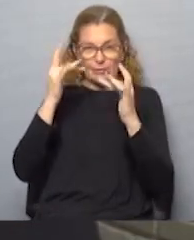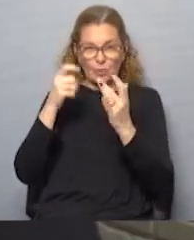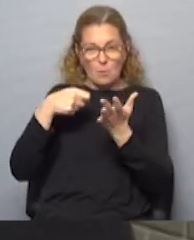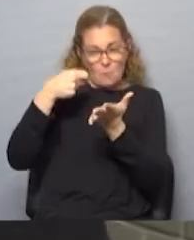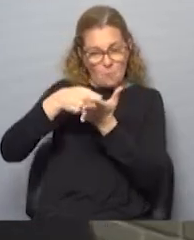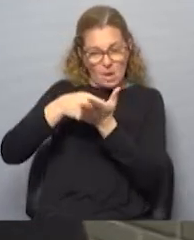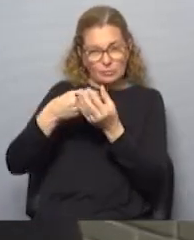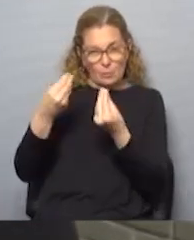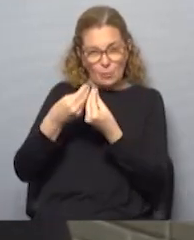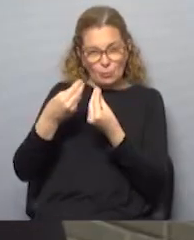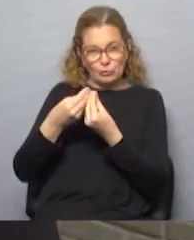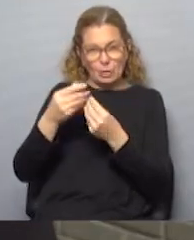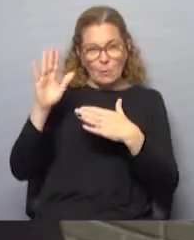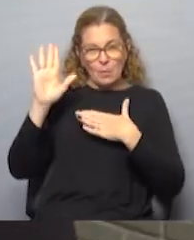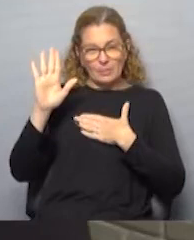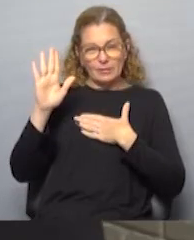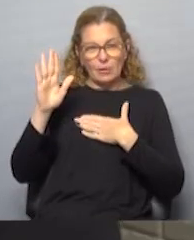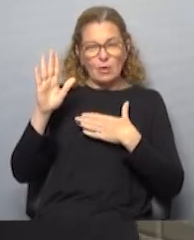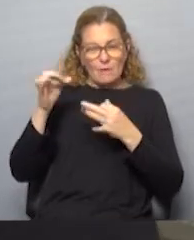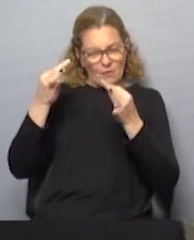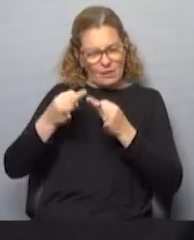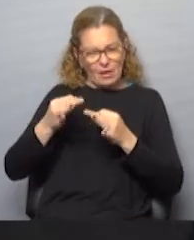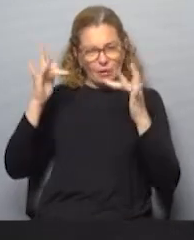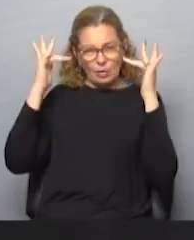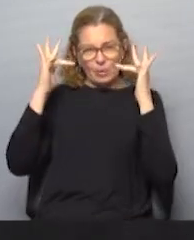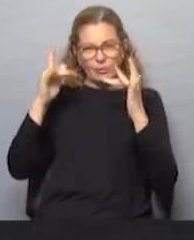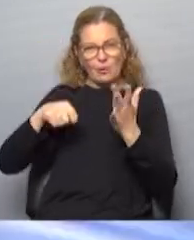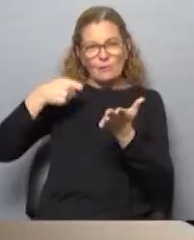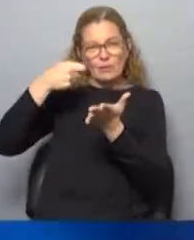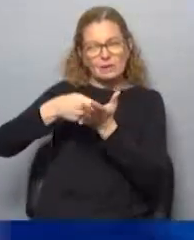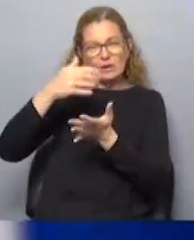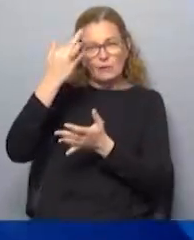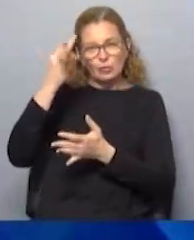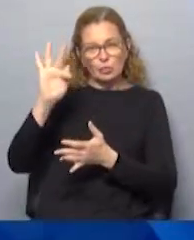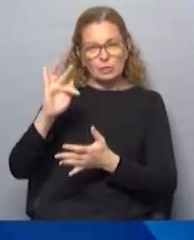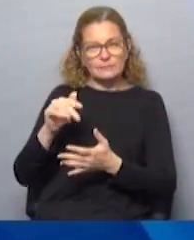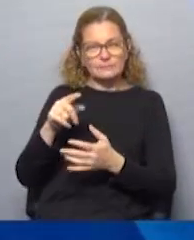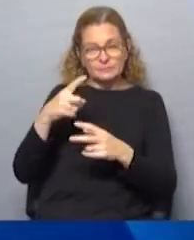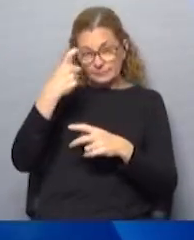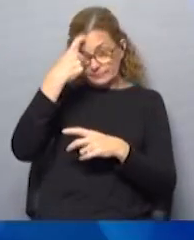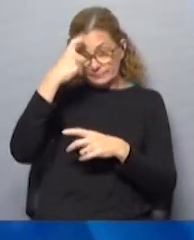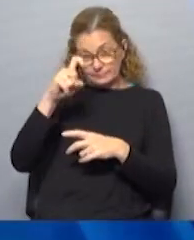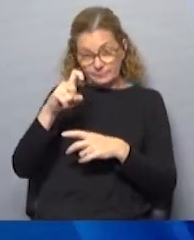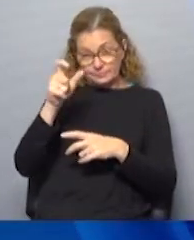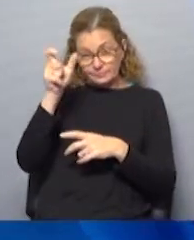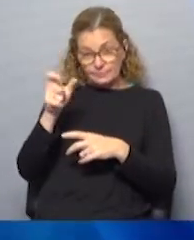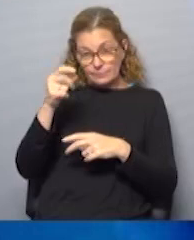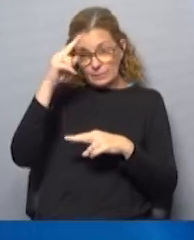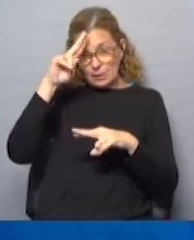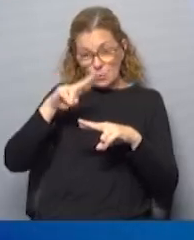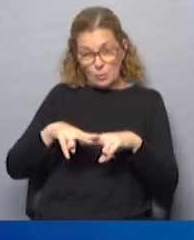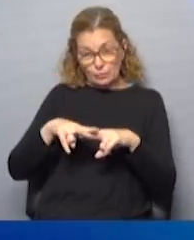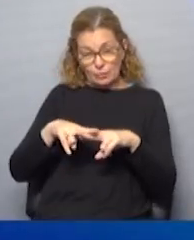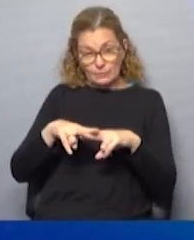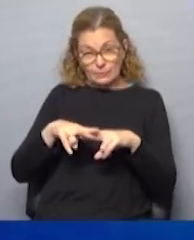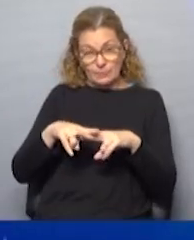plata acá hay un compromiso serio con la educación que es invertir en futuro los científicos que han muerto algunos de ellos muy